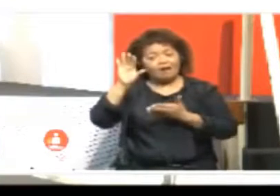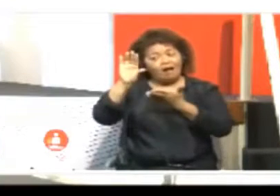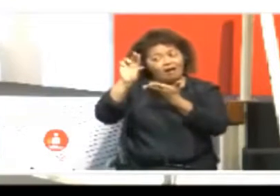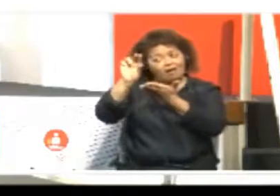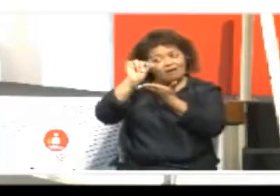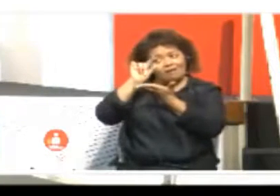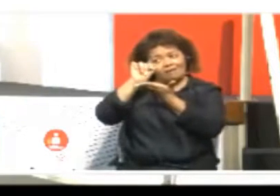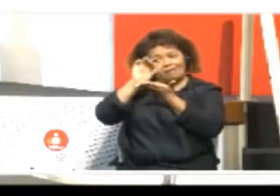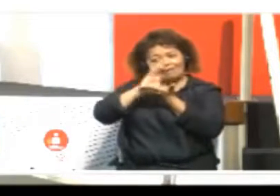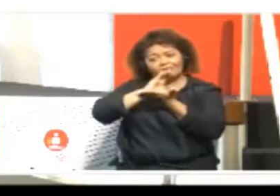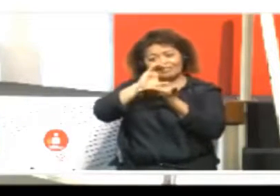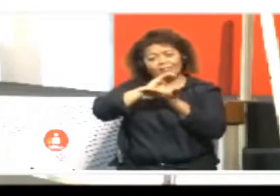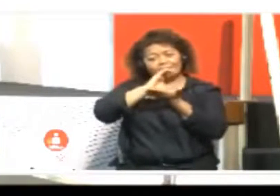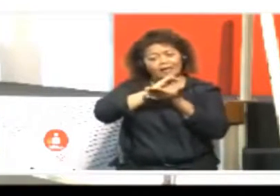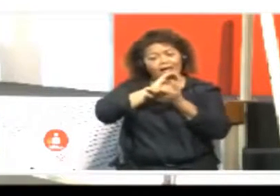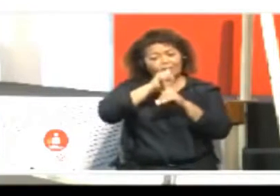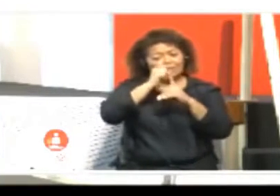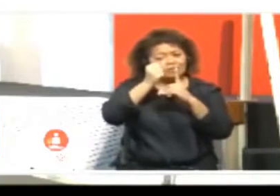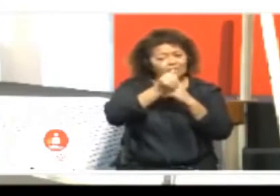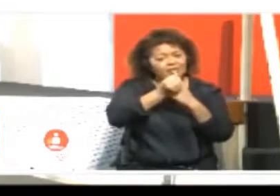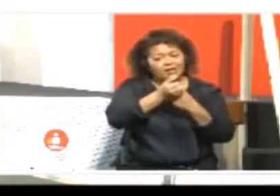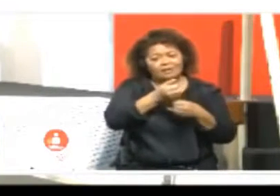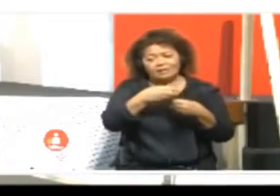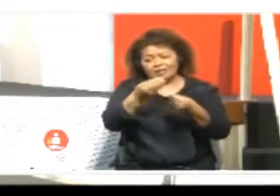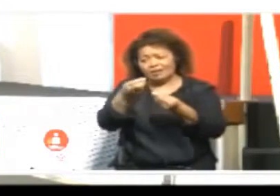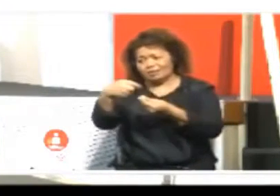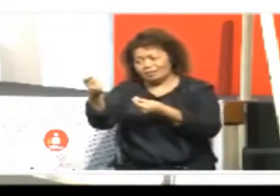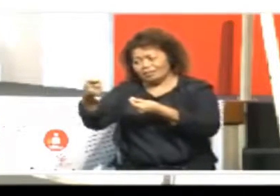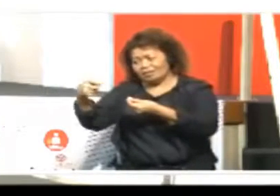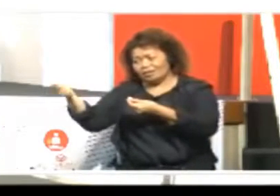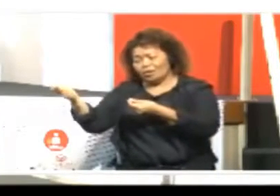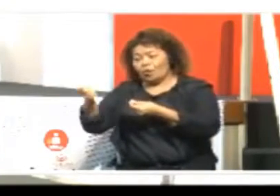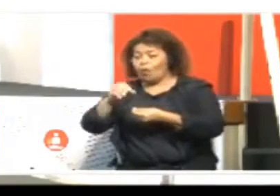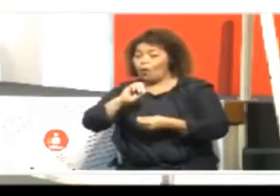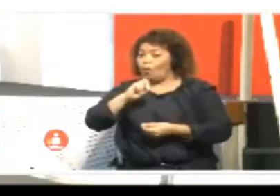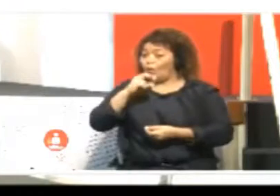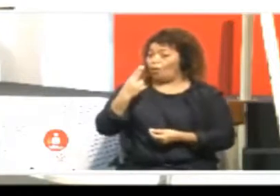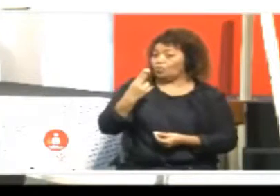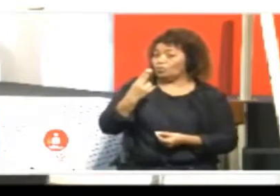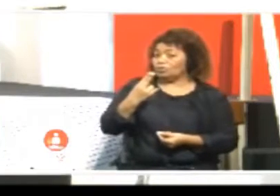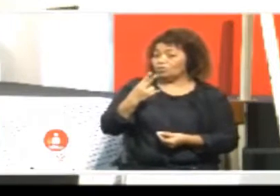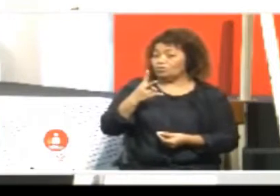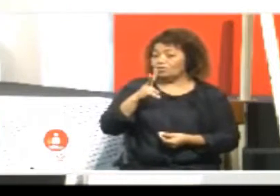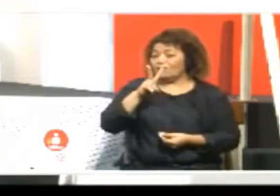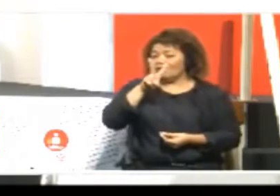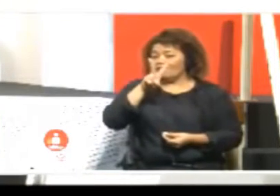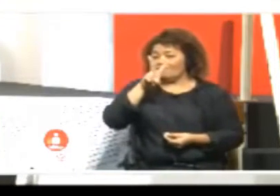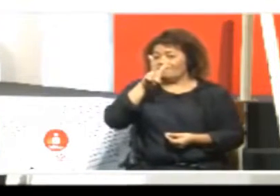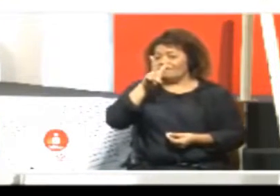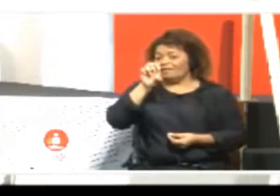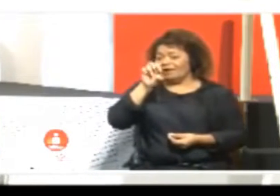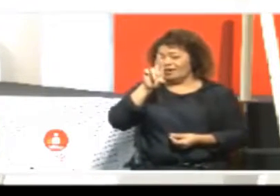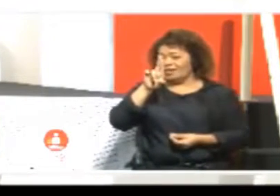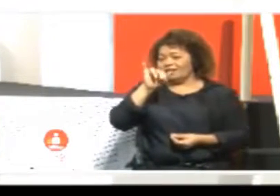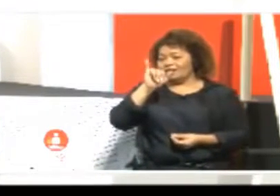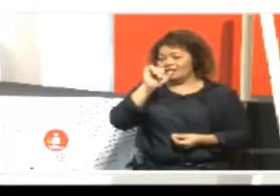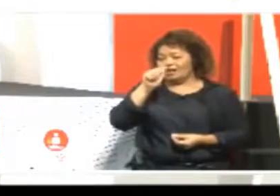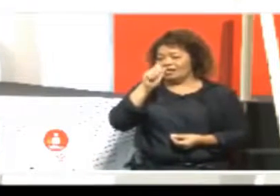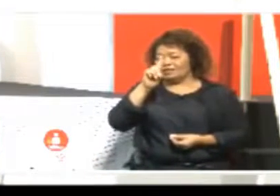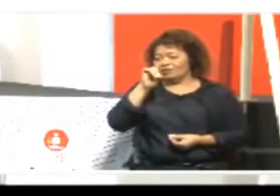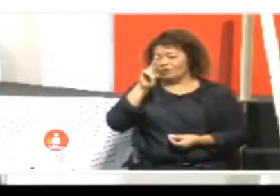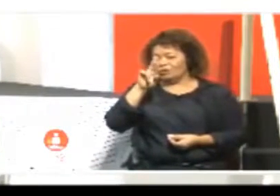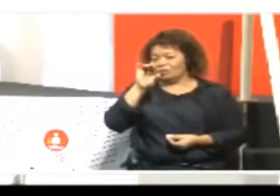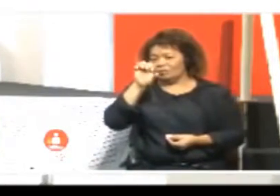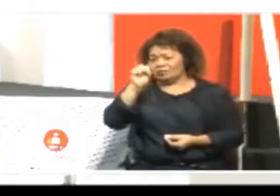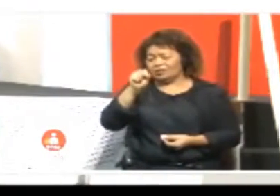no me están dejando trabajar, yo delego y así otra persona hace lo que yo quiere. Y cuando hay margen de victoria amplio, el alcalde